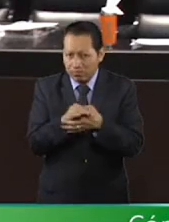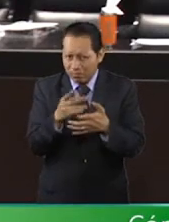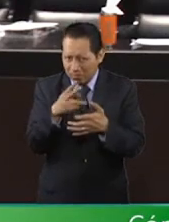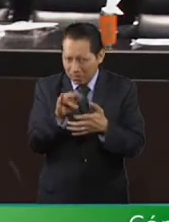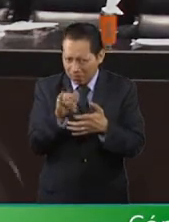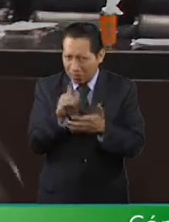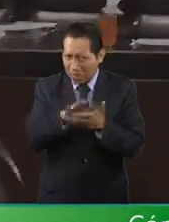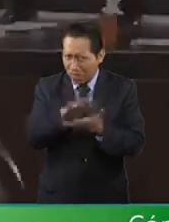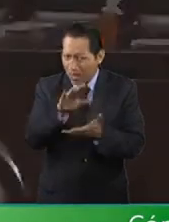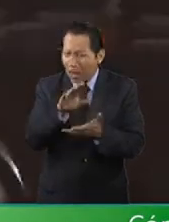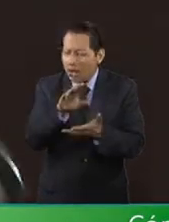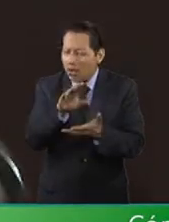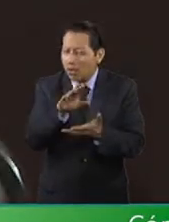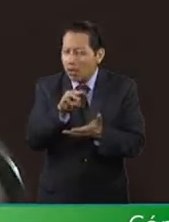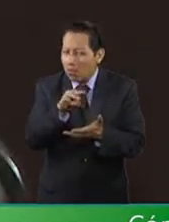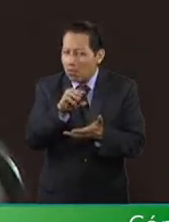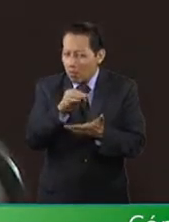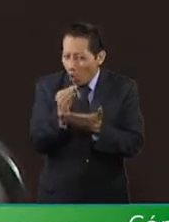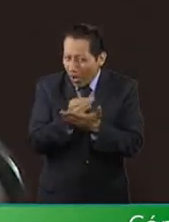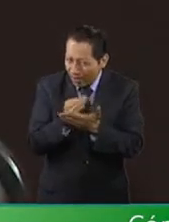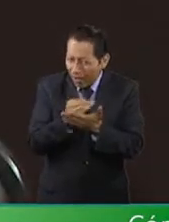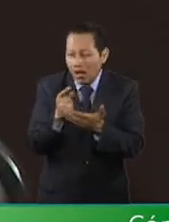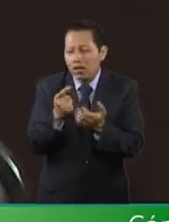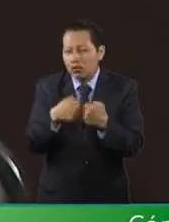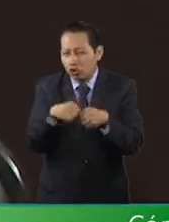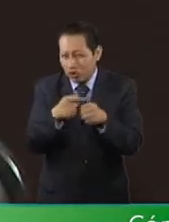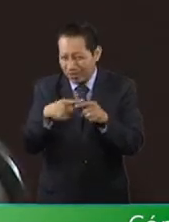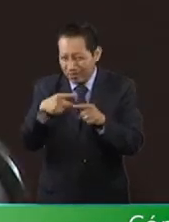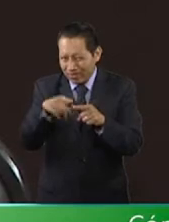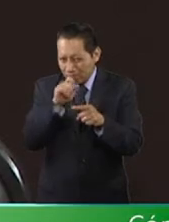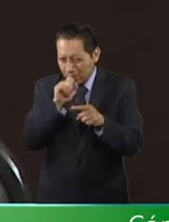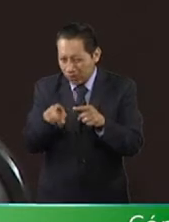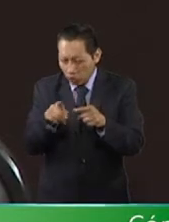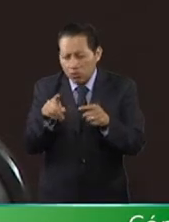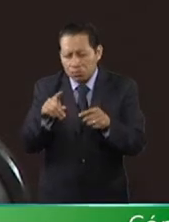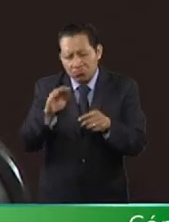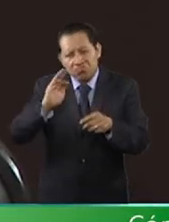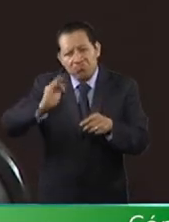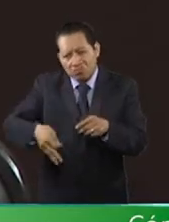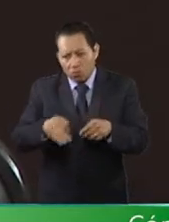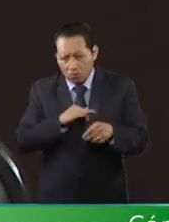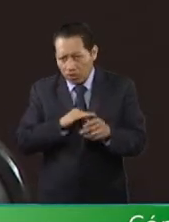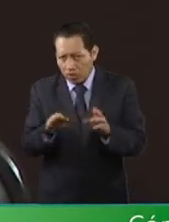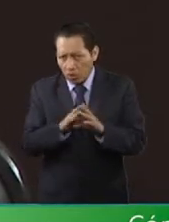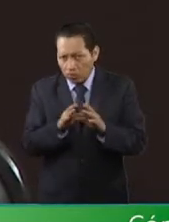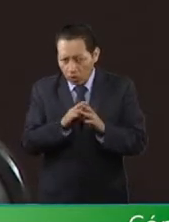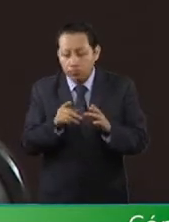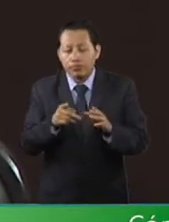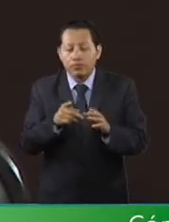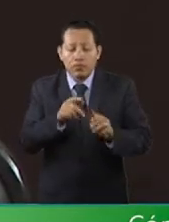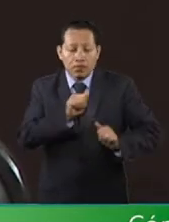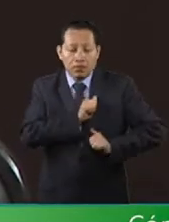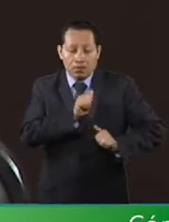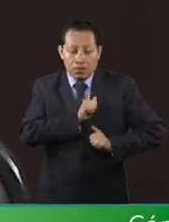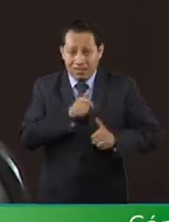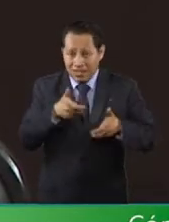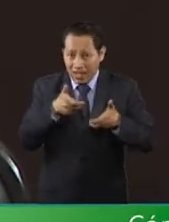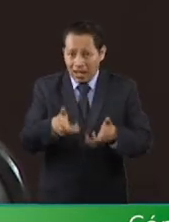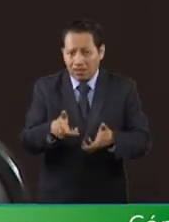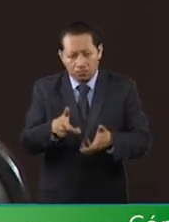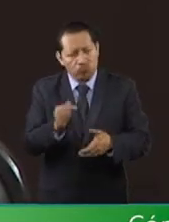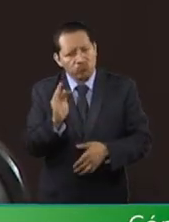morena y sus aliados avaló extender la presencia de las fuerzas armadas en las calles se nos